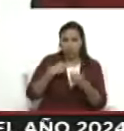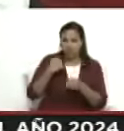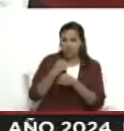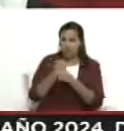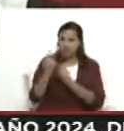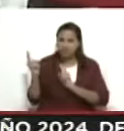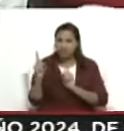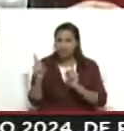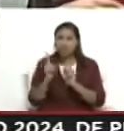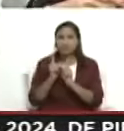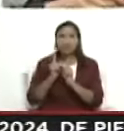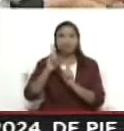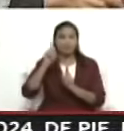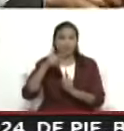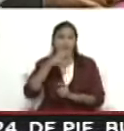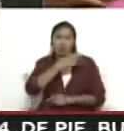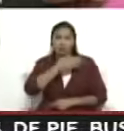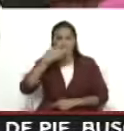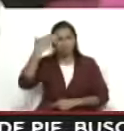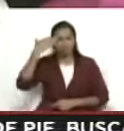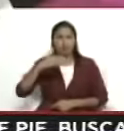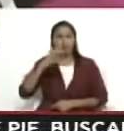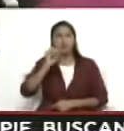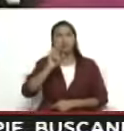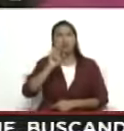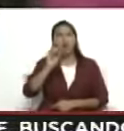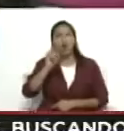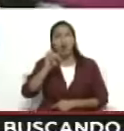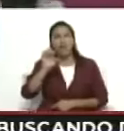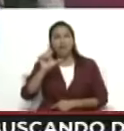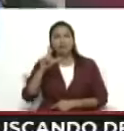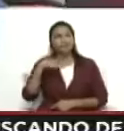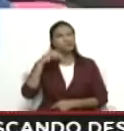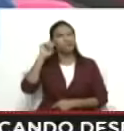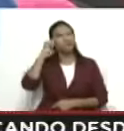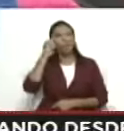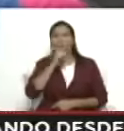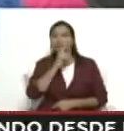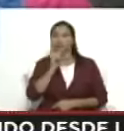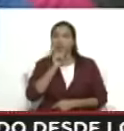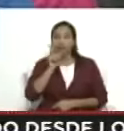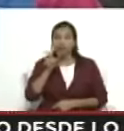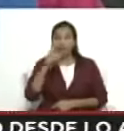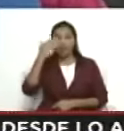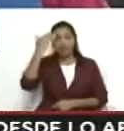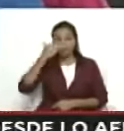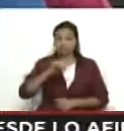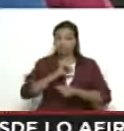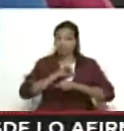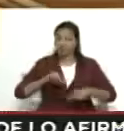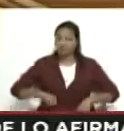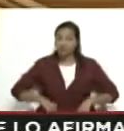y un coronel, caramba, no recuerdo el nombre de él, ¿vale? Que estaban en la comandancia de la guardia